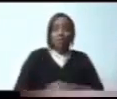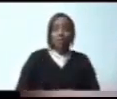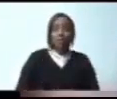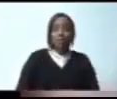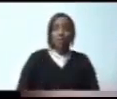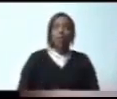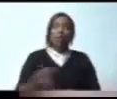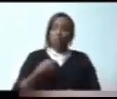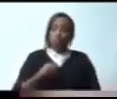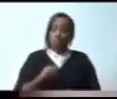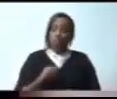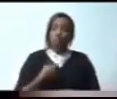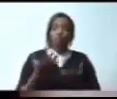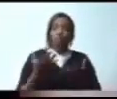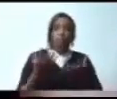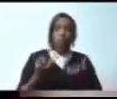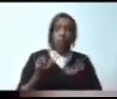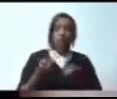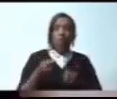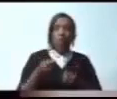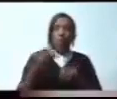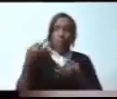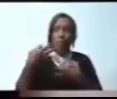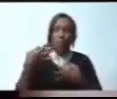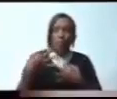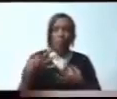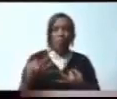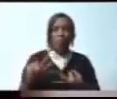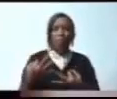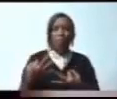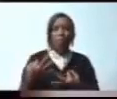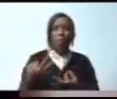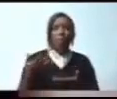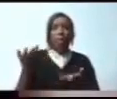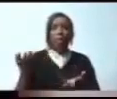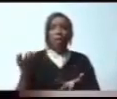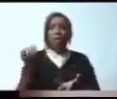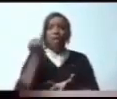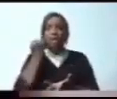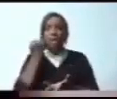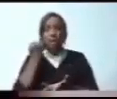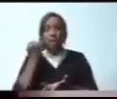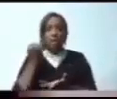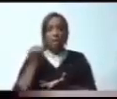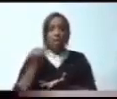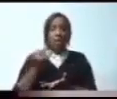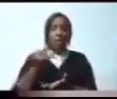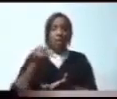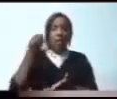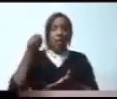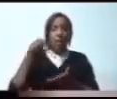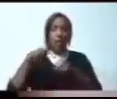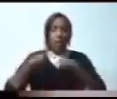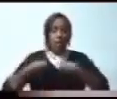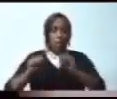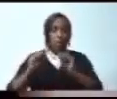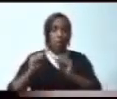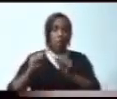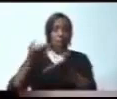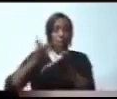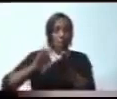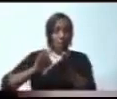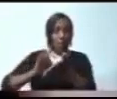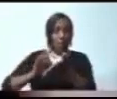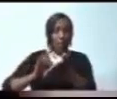encargado de la institución, que es la que compra los insumos y los medicamentos, es el que está haciendo un media tour, yendo a todos